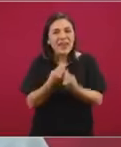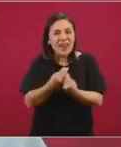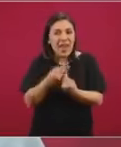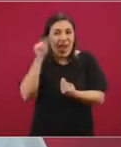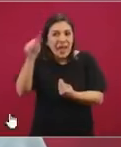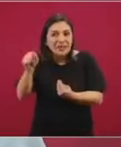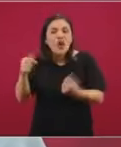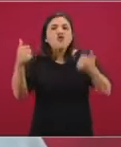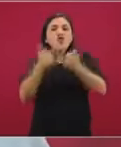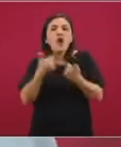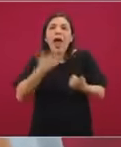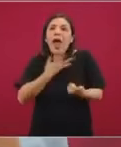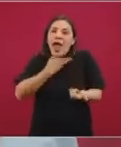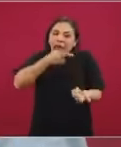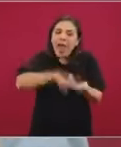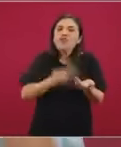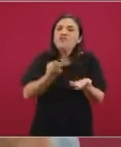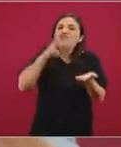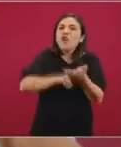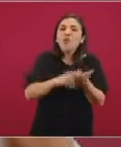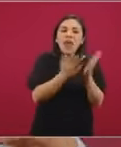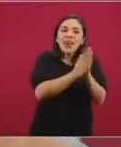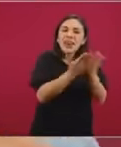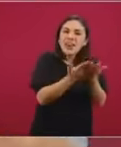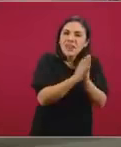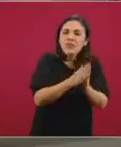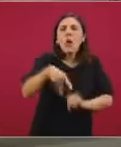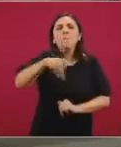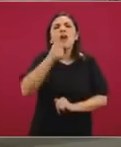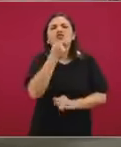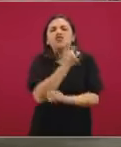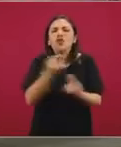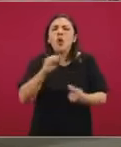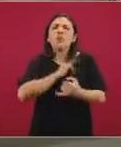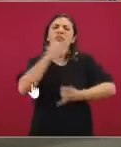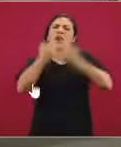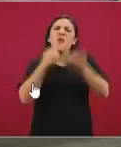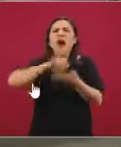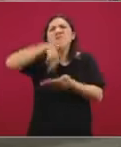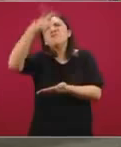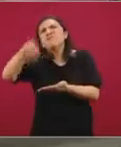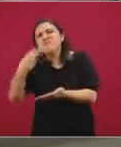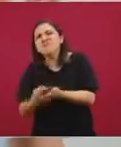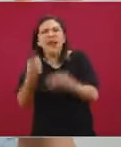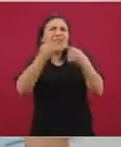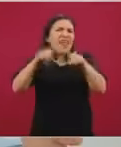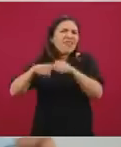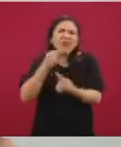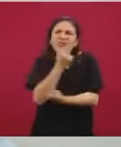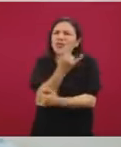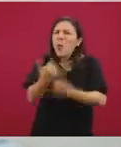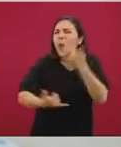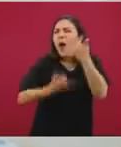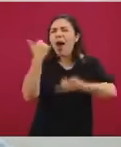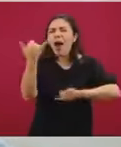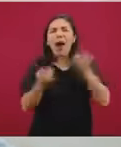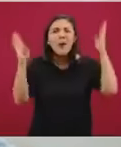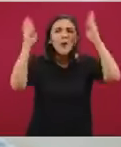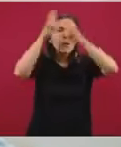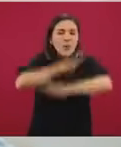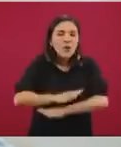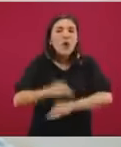además estaban los libros, pero los niños están jugando, se echan machincuepas, las niñas y demás, y además van